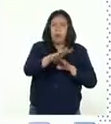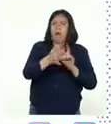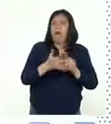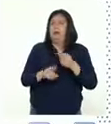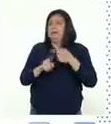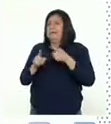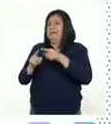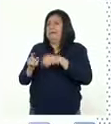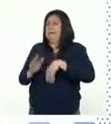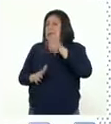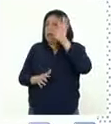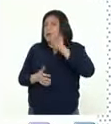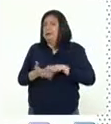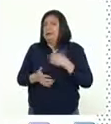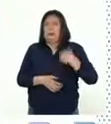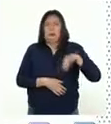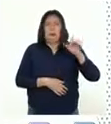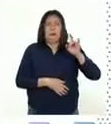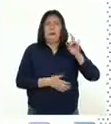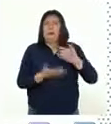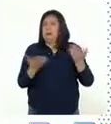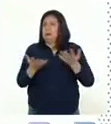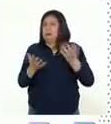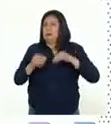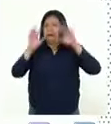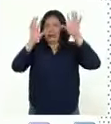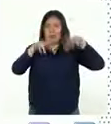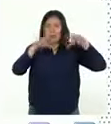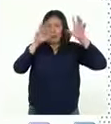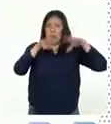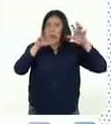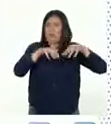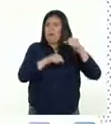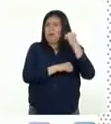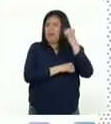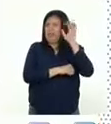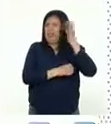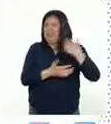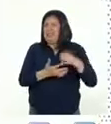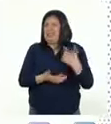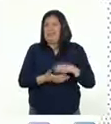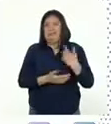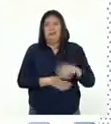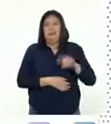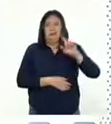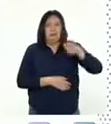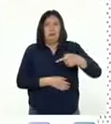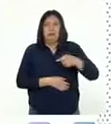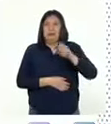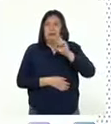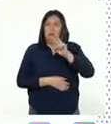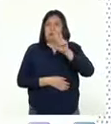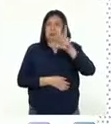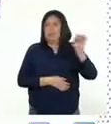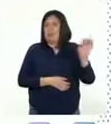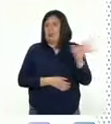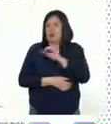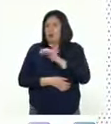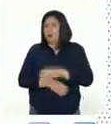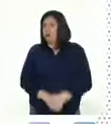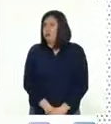hubieron muchísimos más casos de emergencia ocasionados por lluvias intensas, que fueron 1.230 en